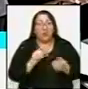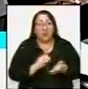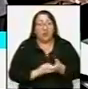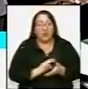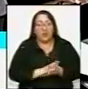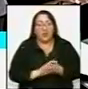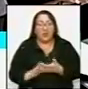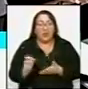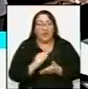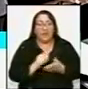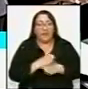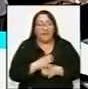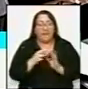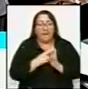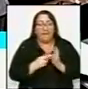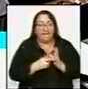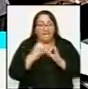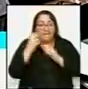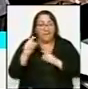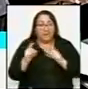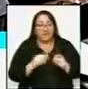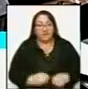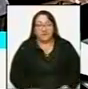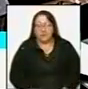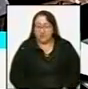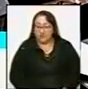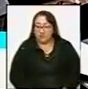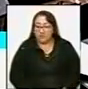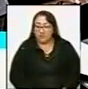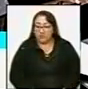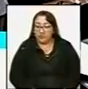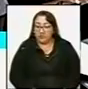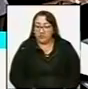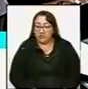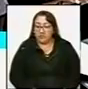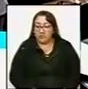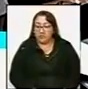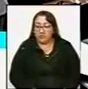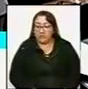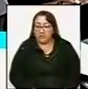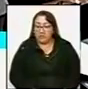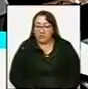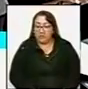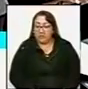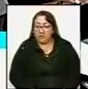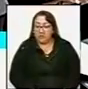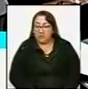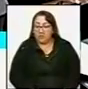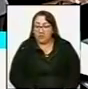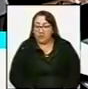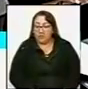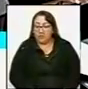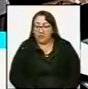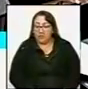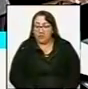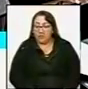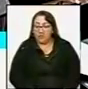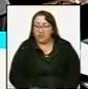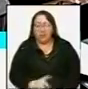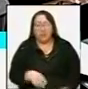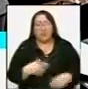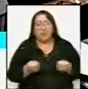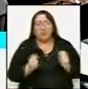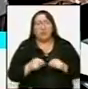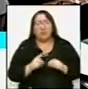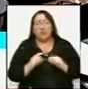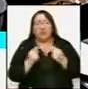inscritos ante el registro los cargos directivos vigentes de la organización política. Por eso no se puede suspender un partido, presidente, porque